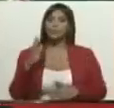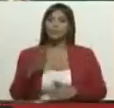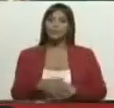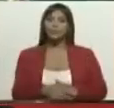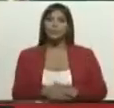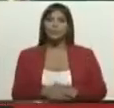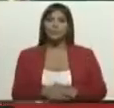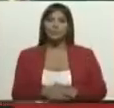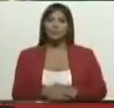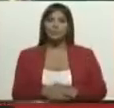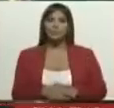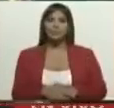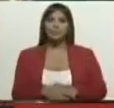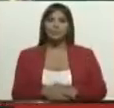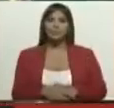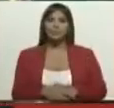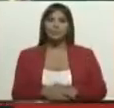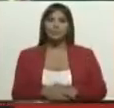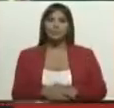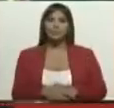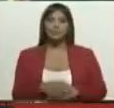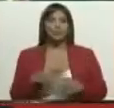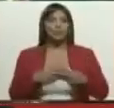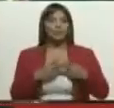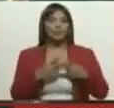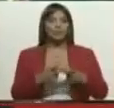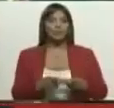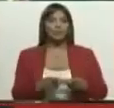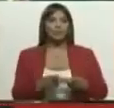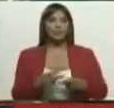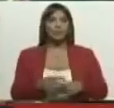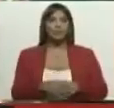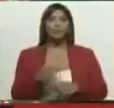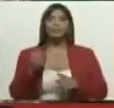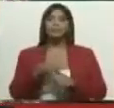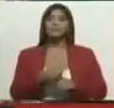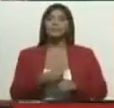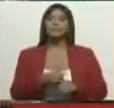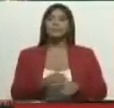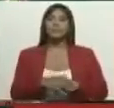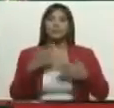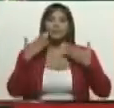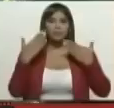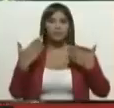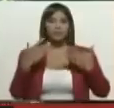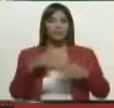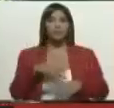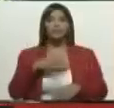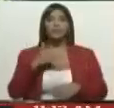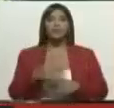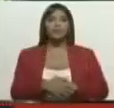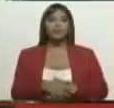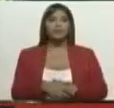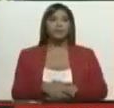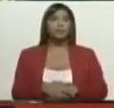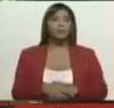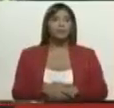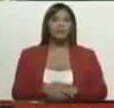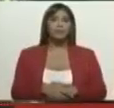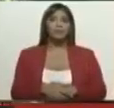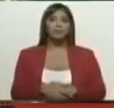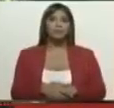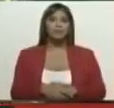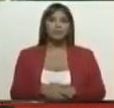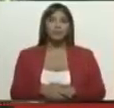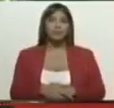las personas que hasta ahora nos sintonizan a través de la pantalla de voluntad de vencer. Recibimos este contacto. El saludo de nuestro comandante en jefe, presidente de la